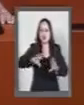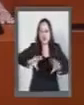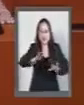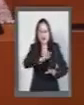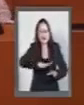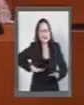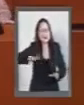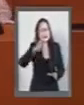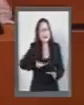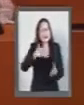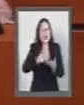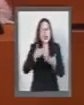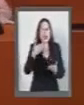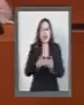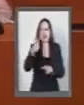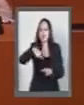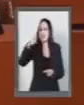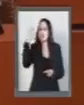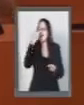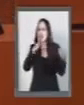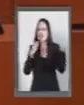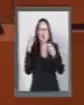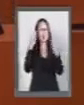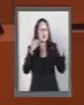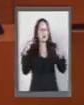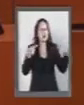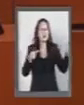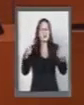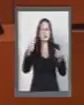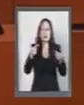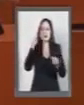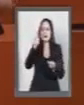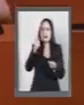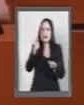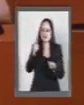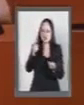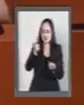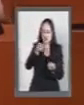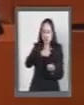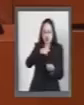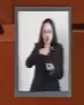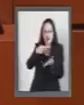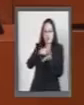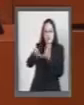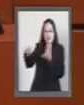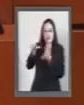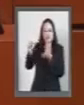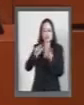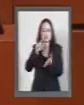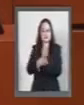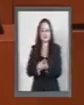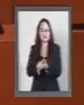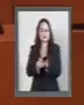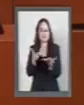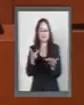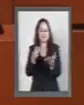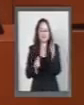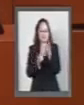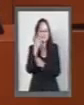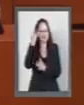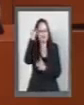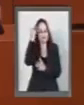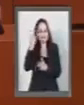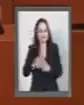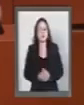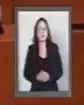torneo de farsantes, el autobeto. Es cierto, en la reserva